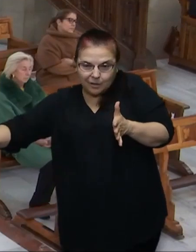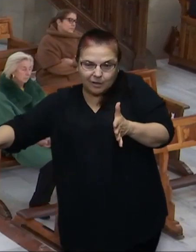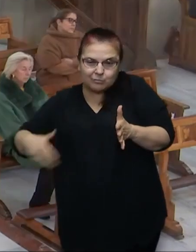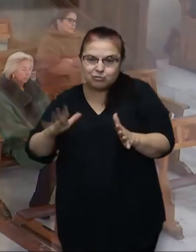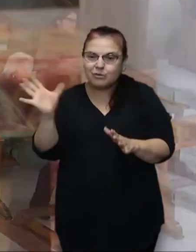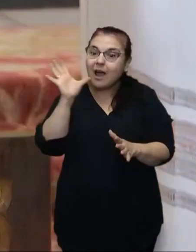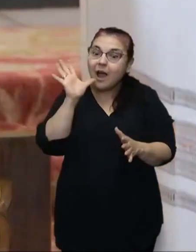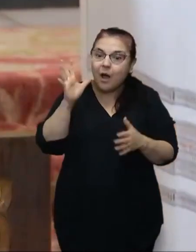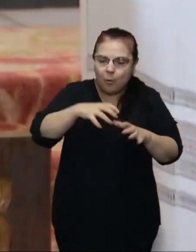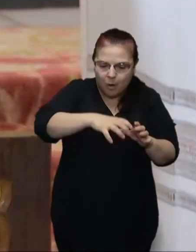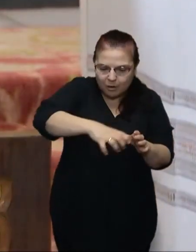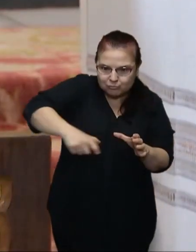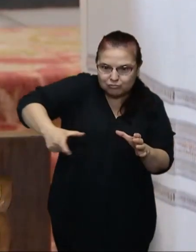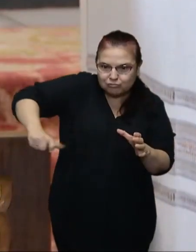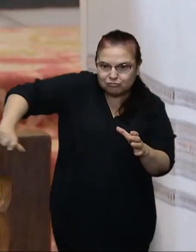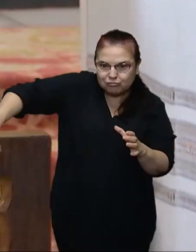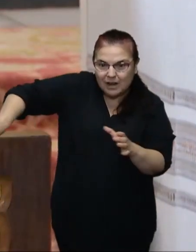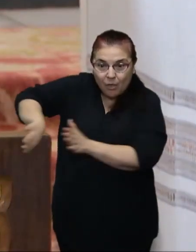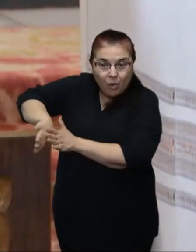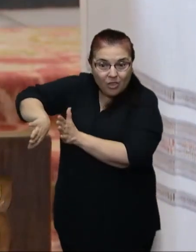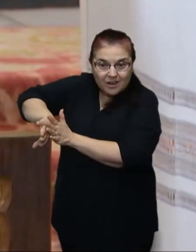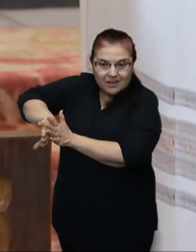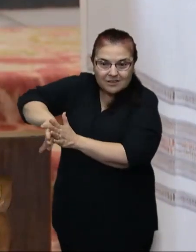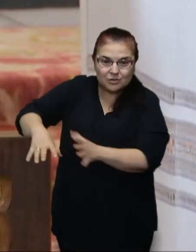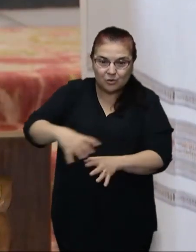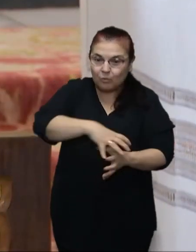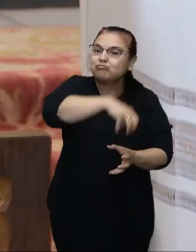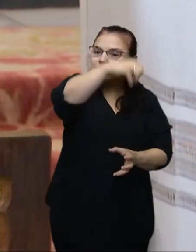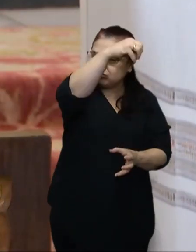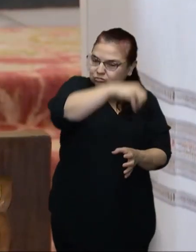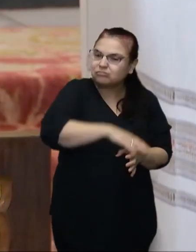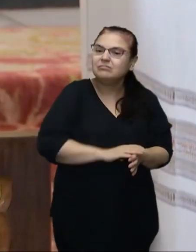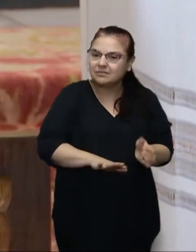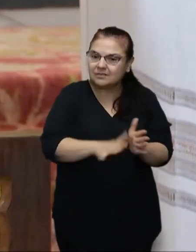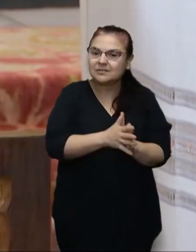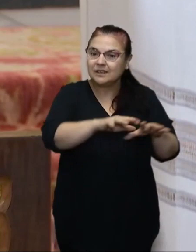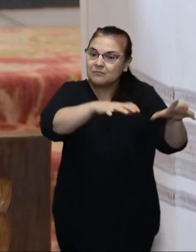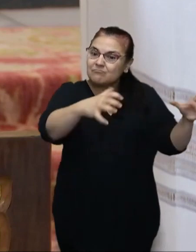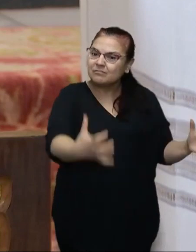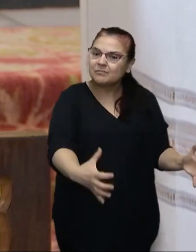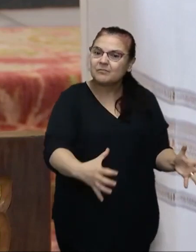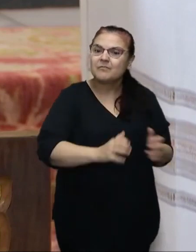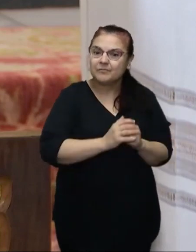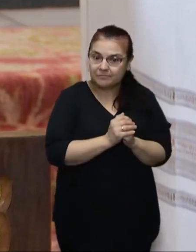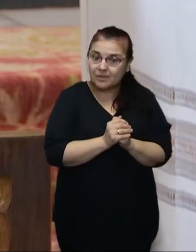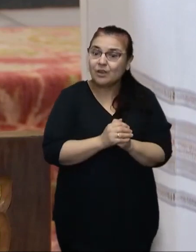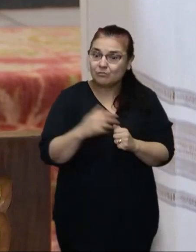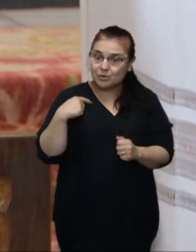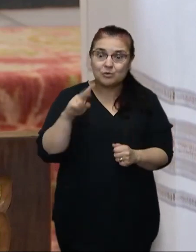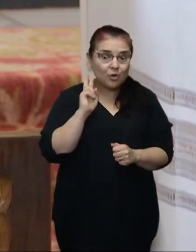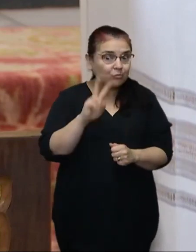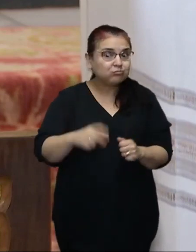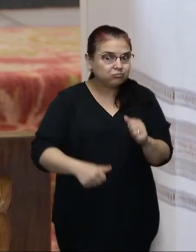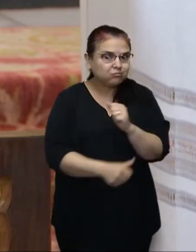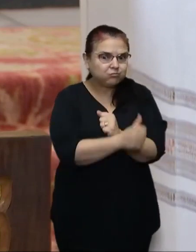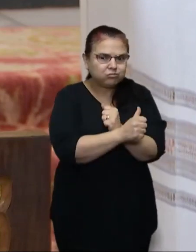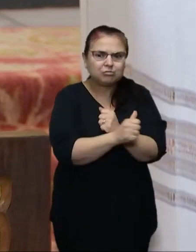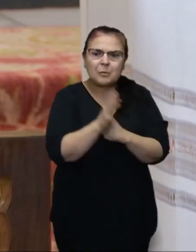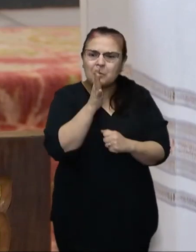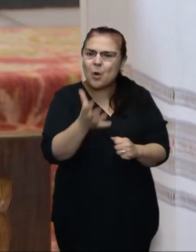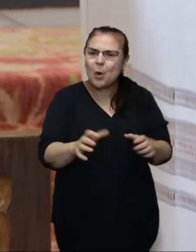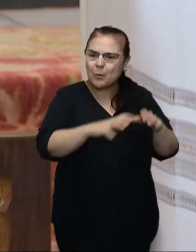El agua bajaba por el lado derecho del templo, al sur del altar. Me hizo salir por el